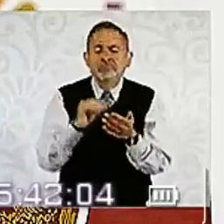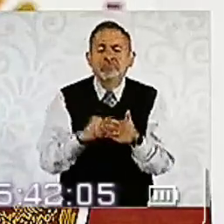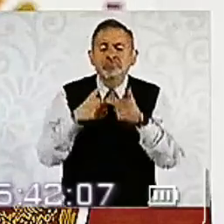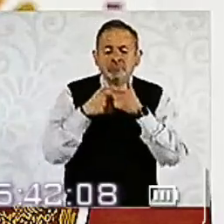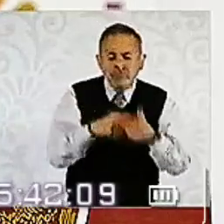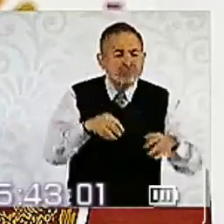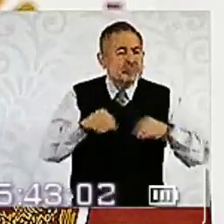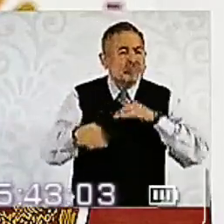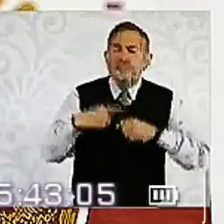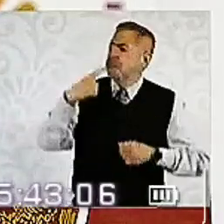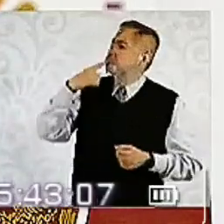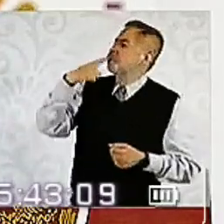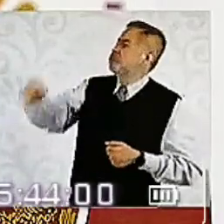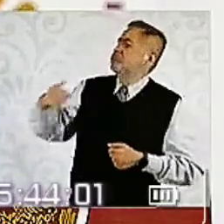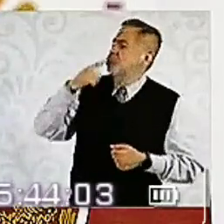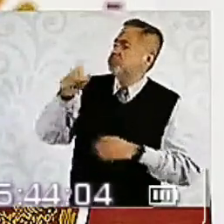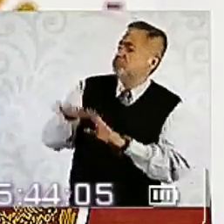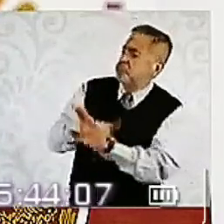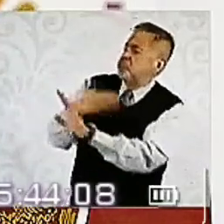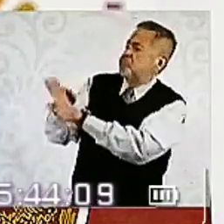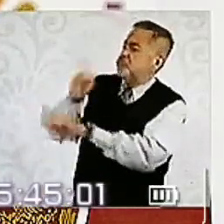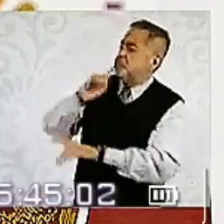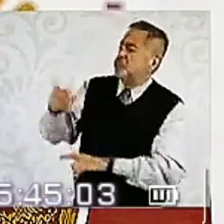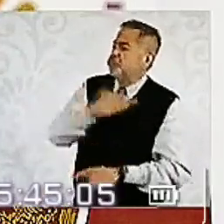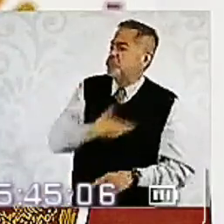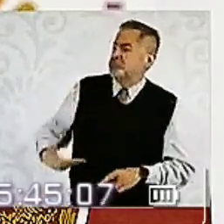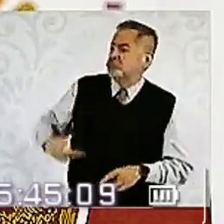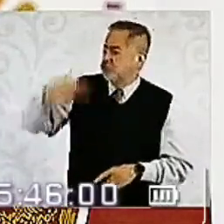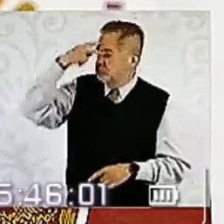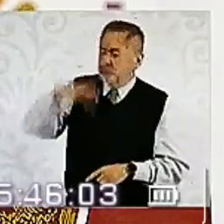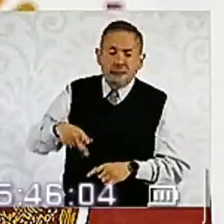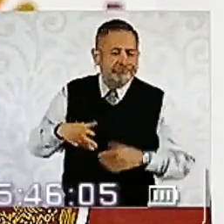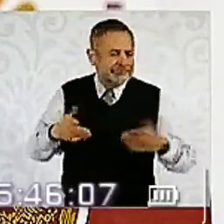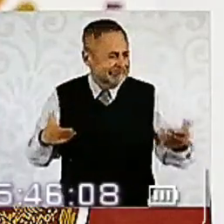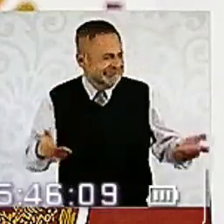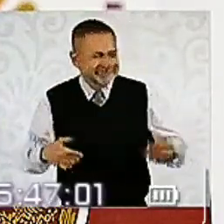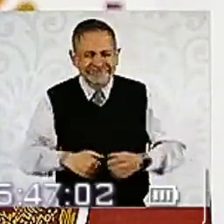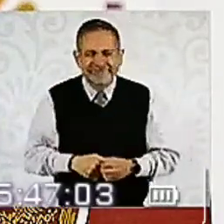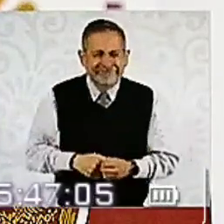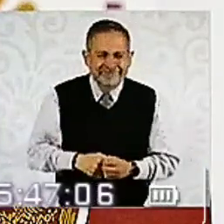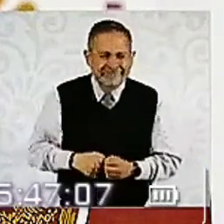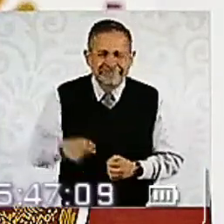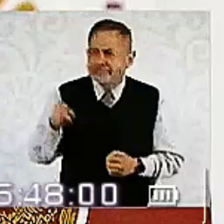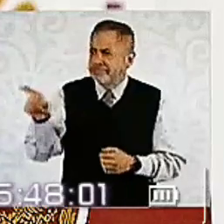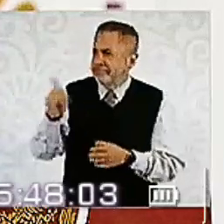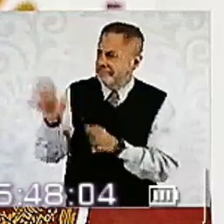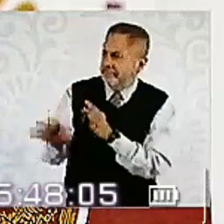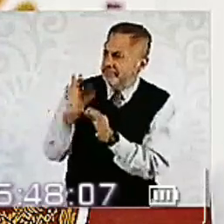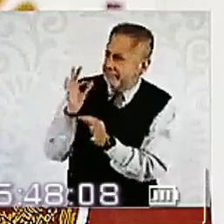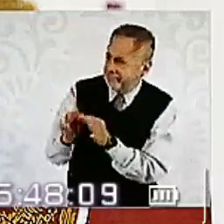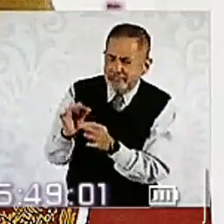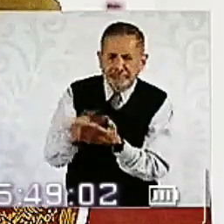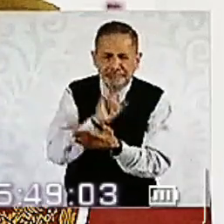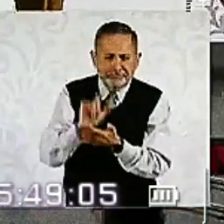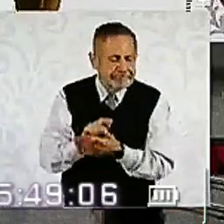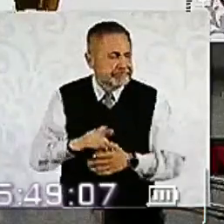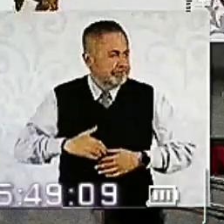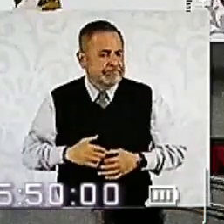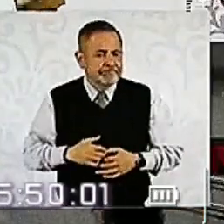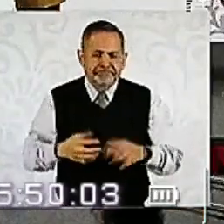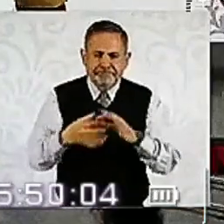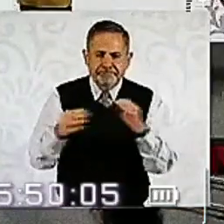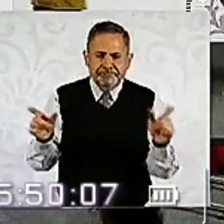sigue denunciando a la presidenta y porque ella cumple con la ley. ¿Sería cuánto,